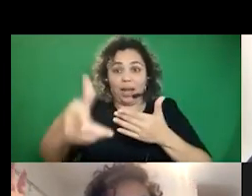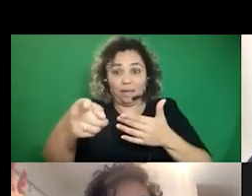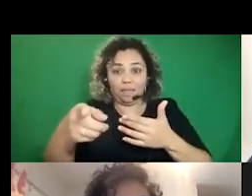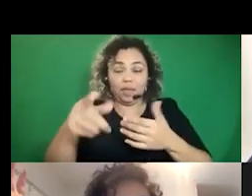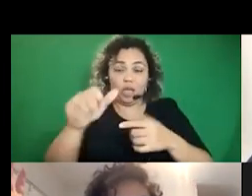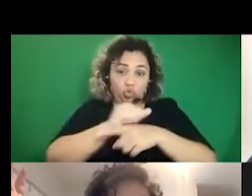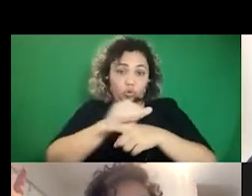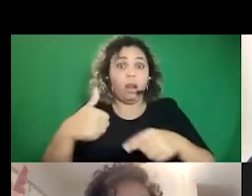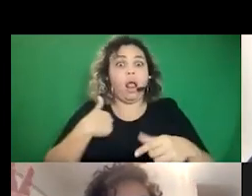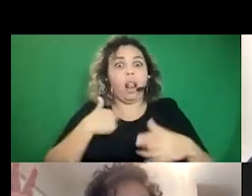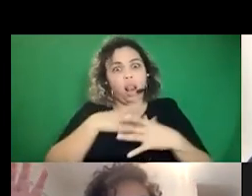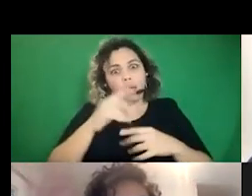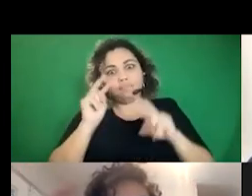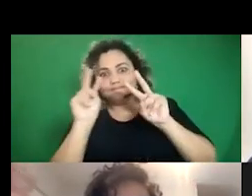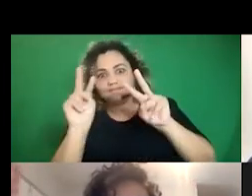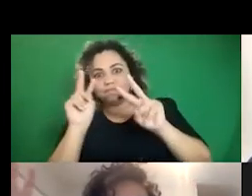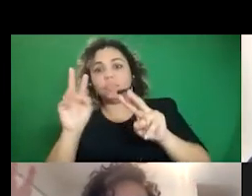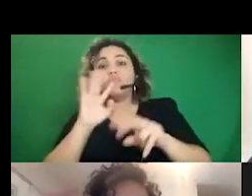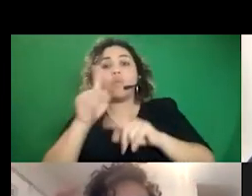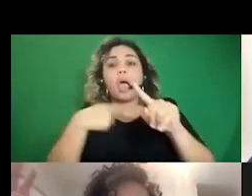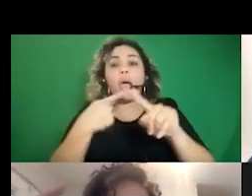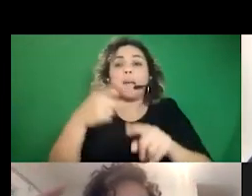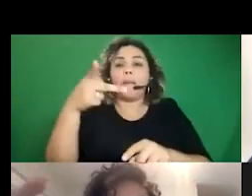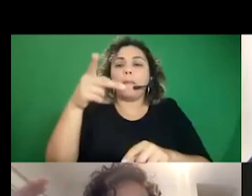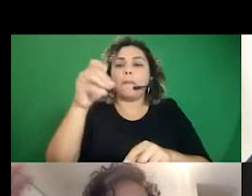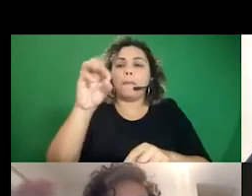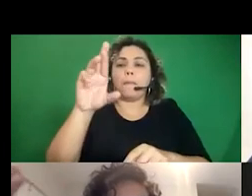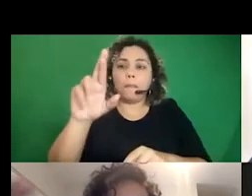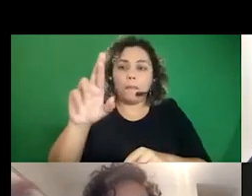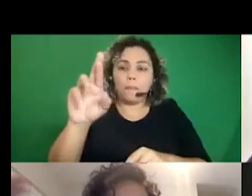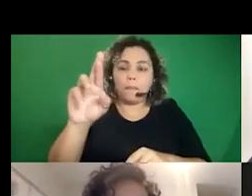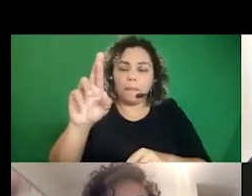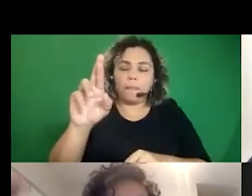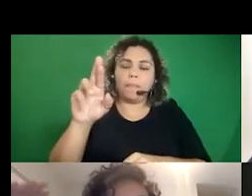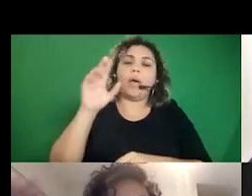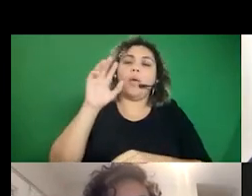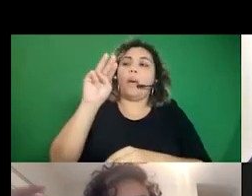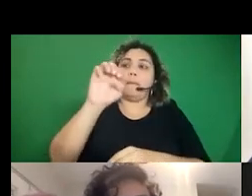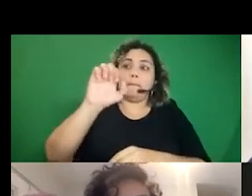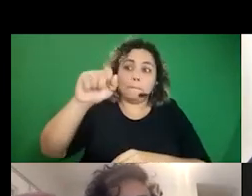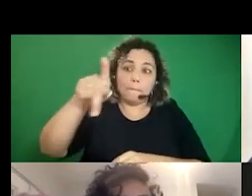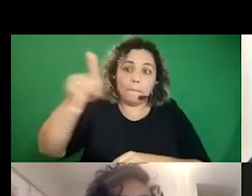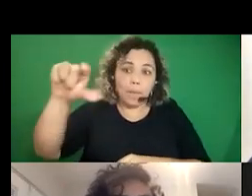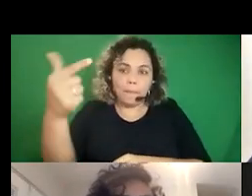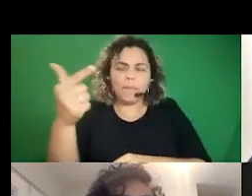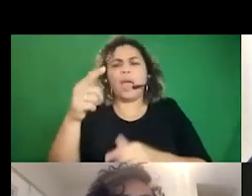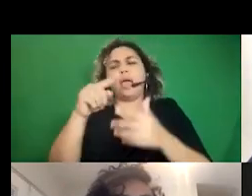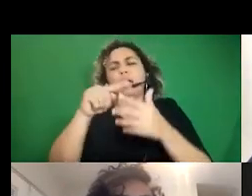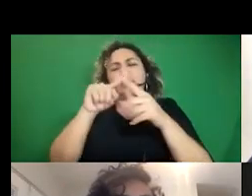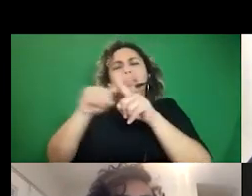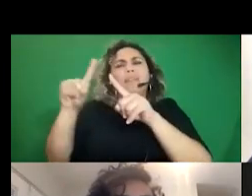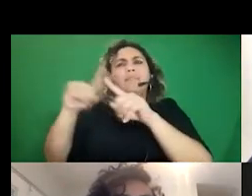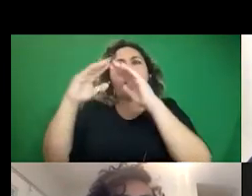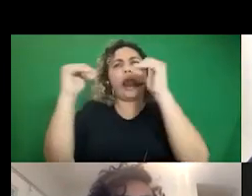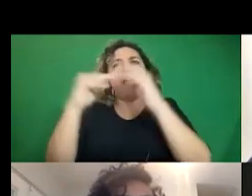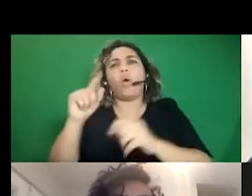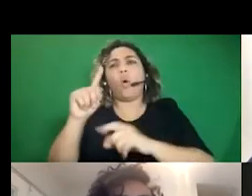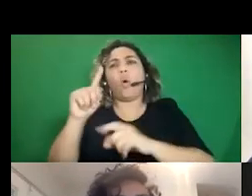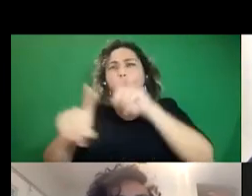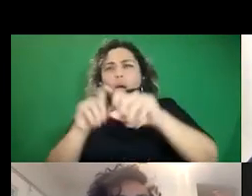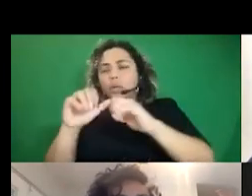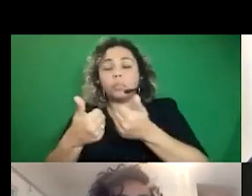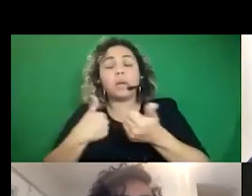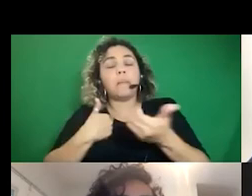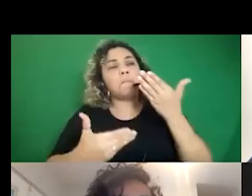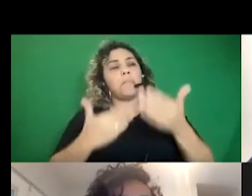parte de tu capacitación donde hablamos sobre el mapeo de el poder y los distintos